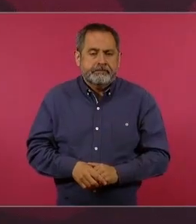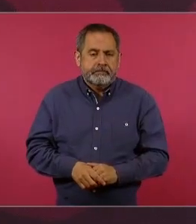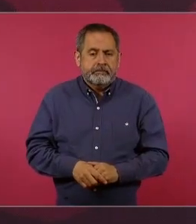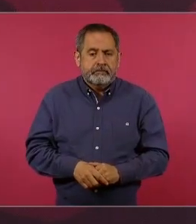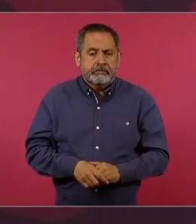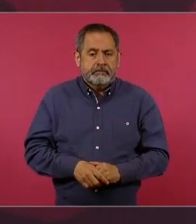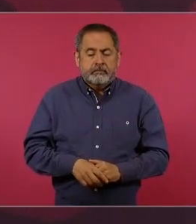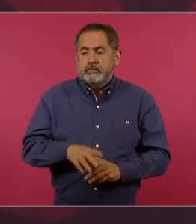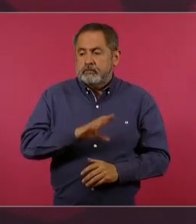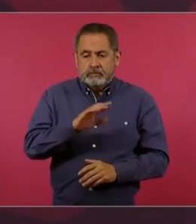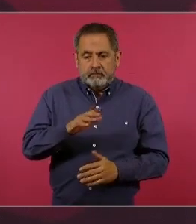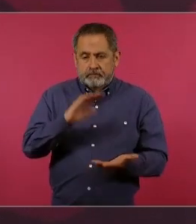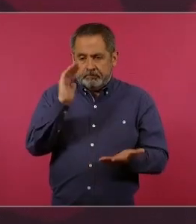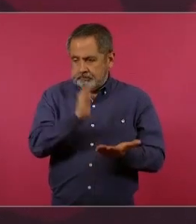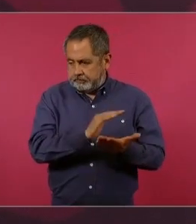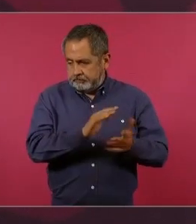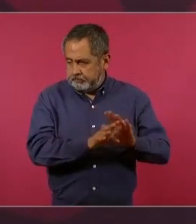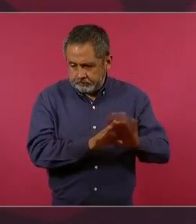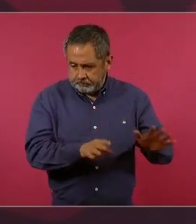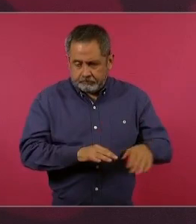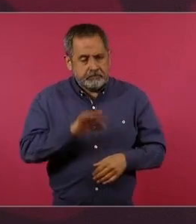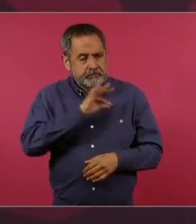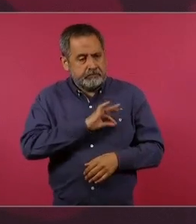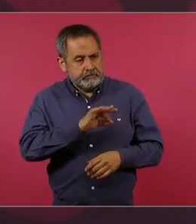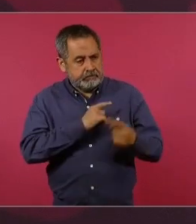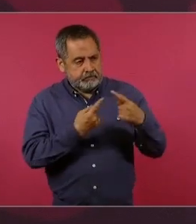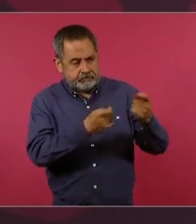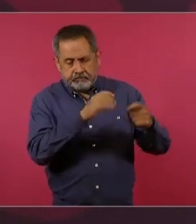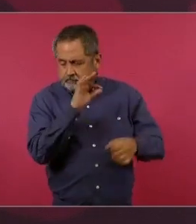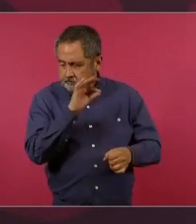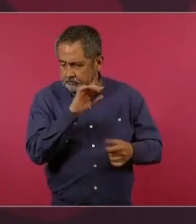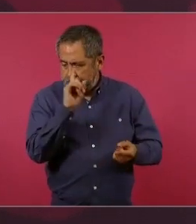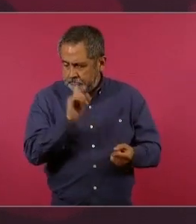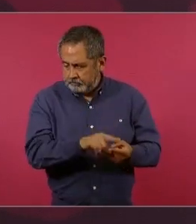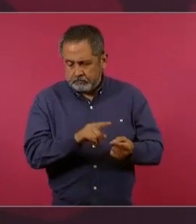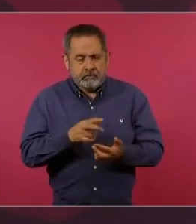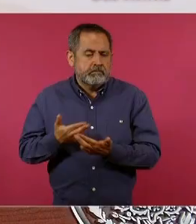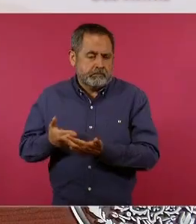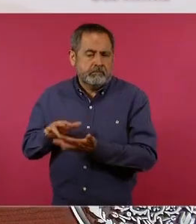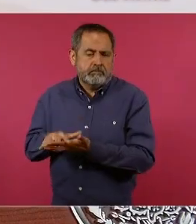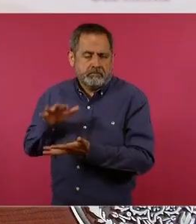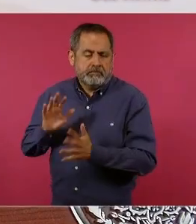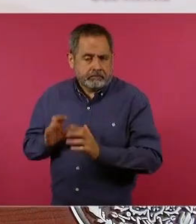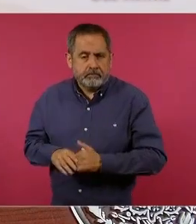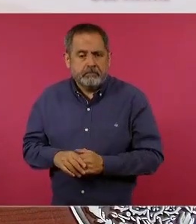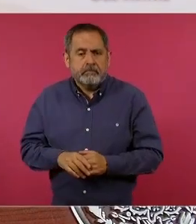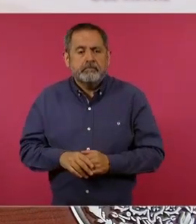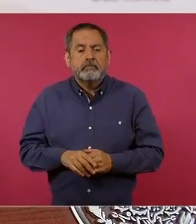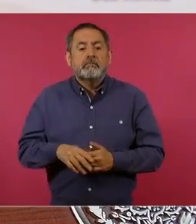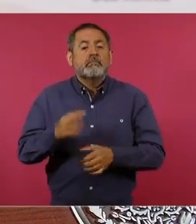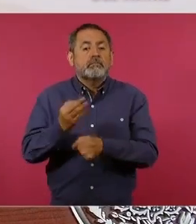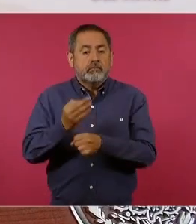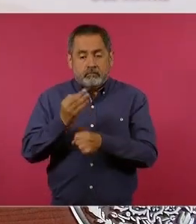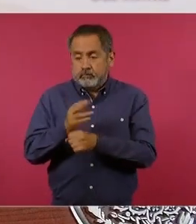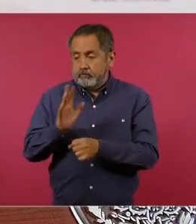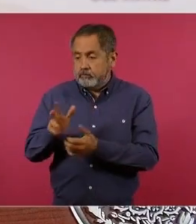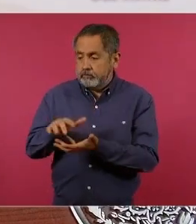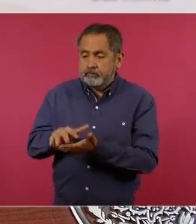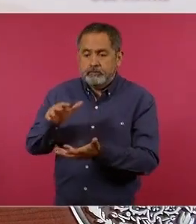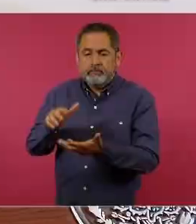Entonces, se redujo el monto del cobro de comisiones y hay ya un